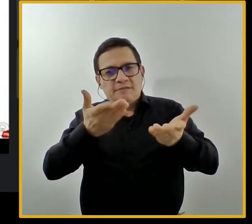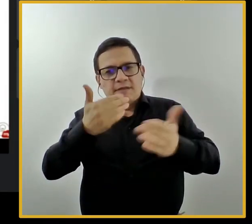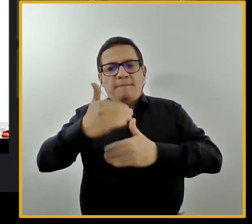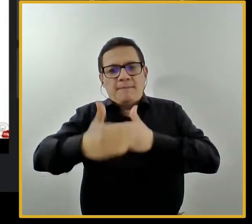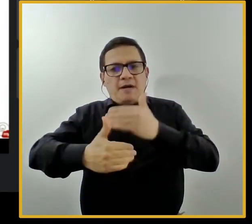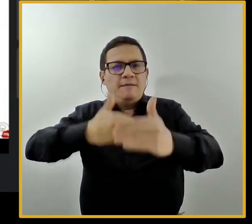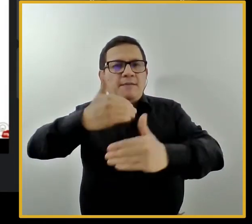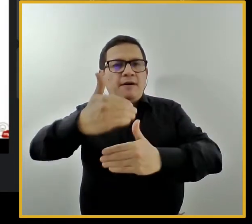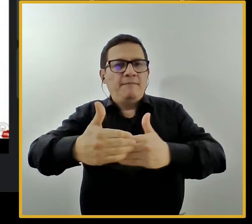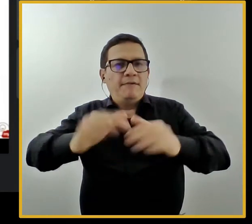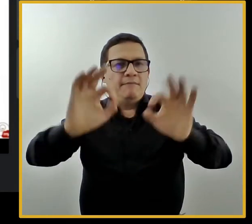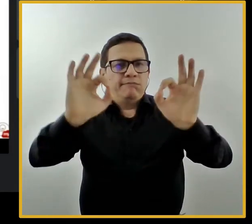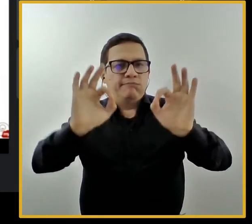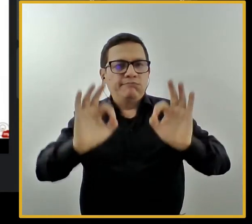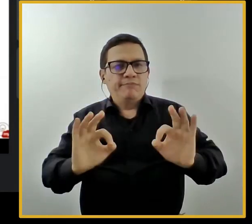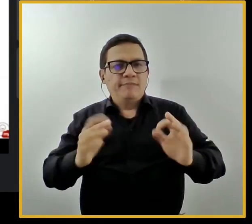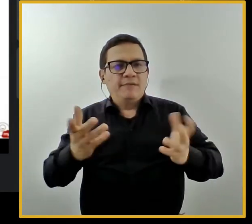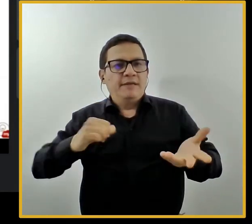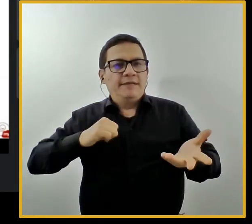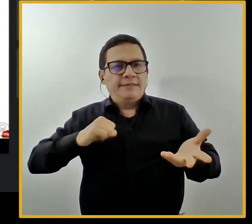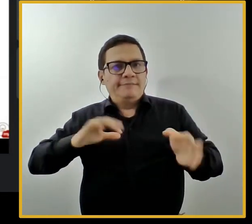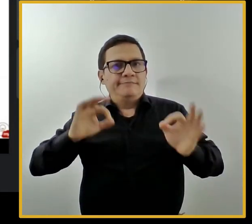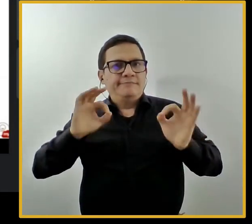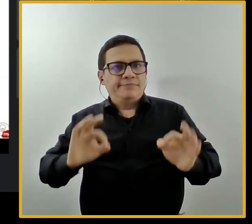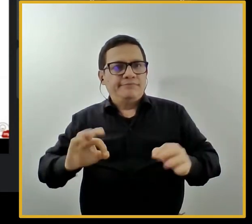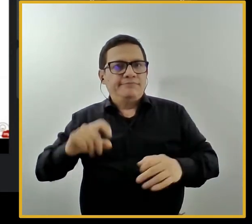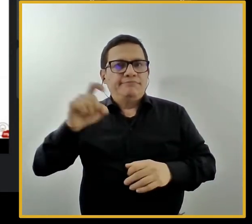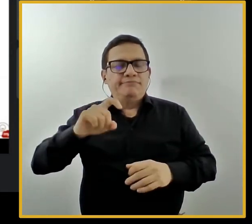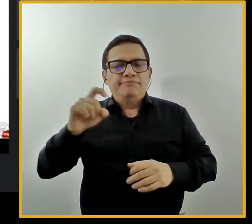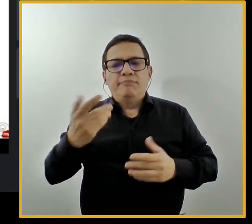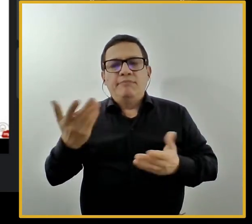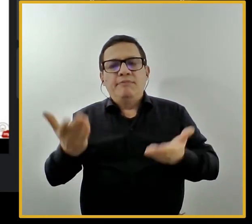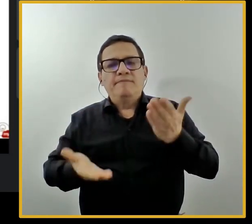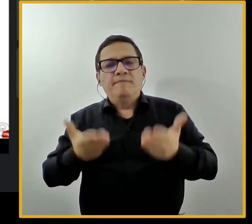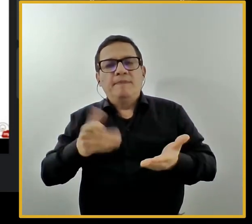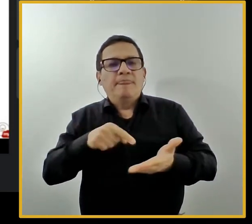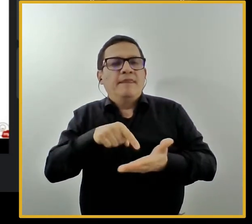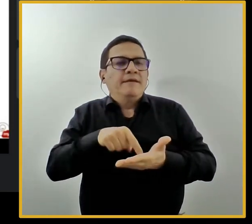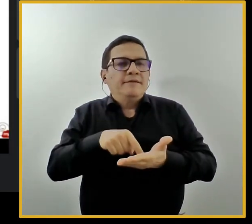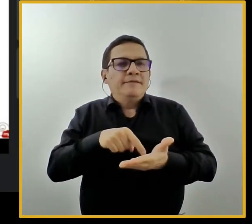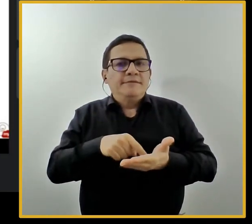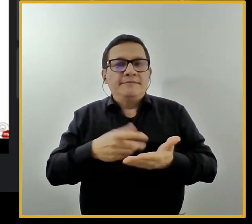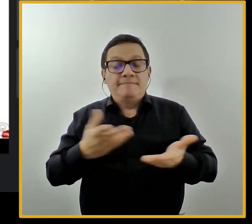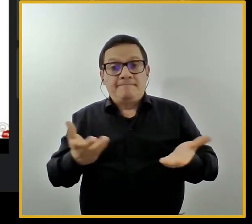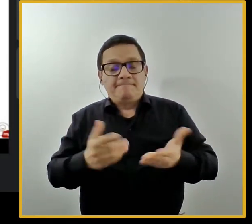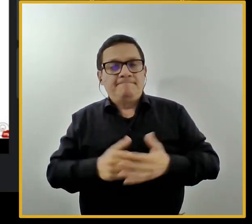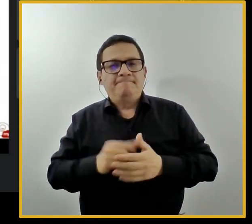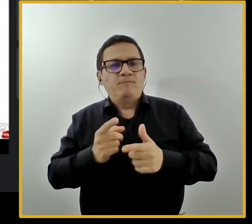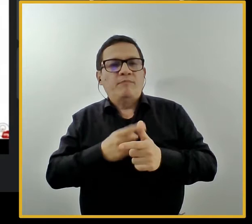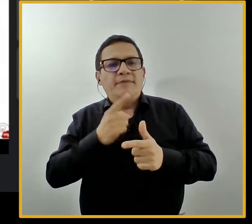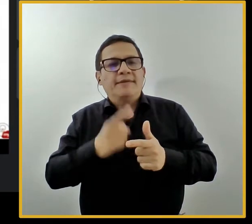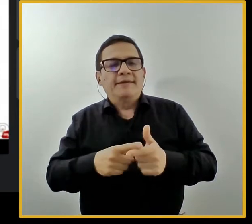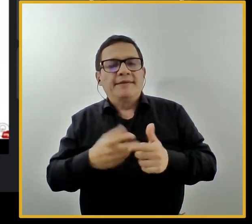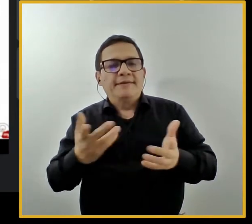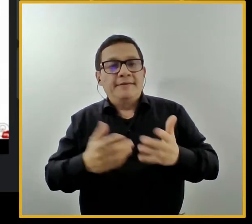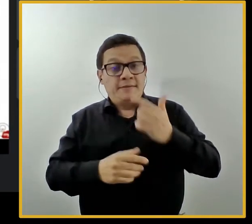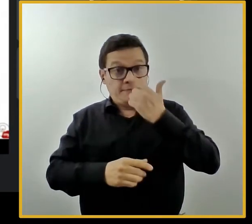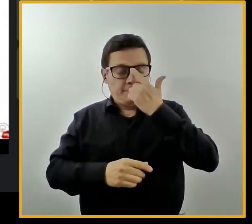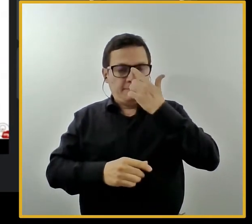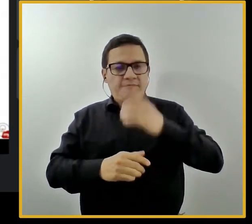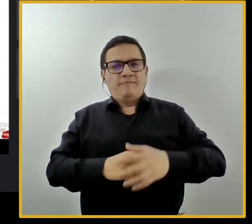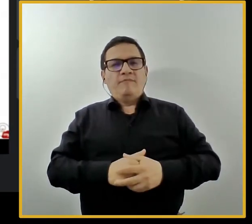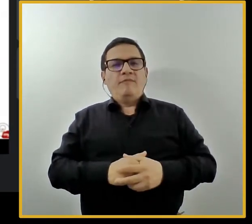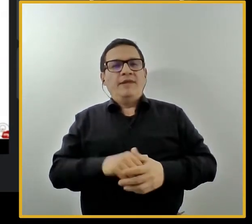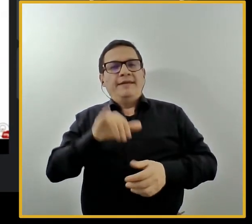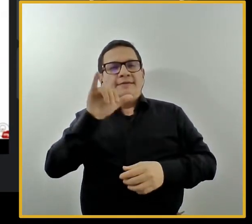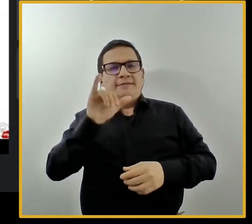pasos que vamos a tener en cuenta al momento de resolver. Entonces, tenemos lo siguiente. Tengo